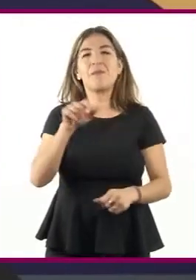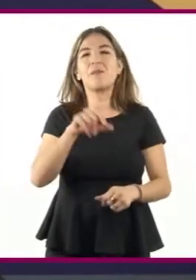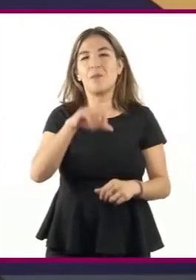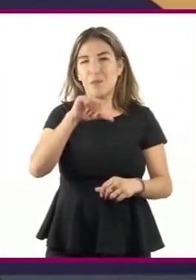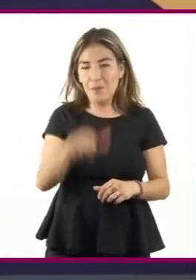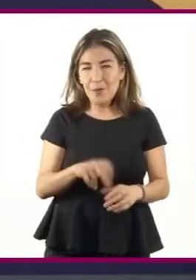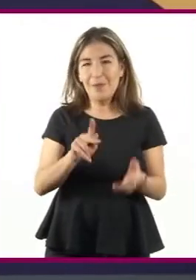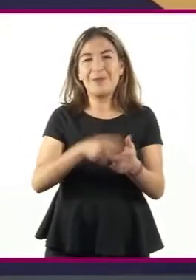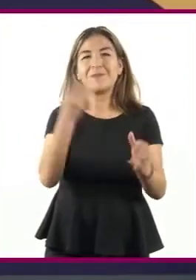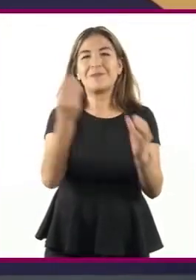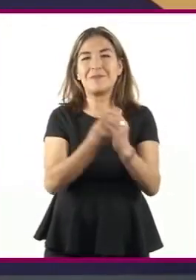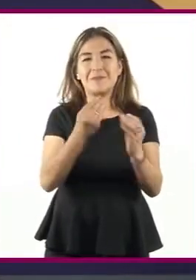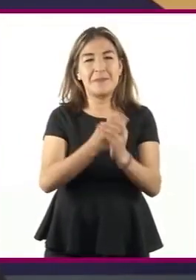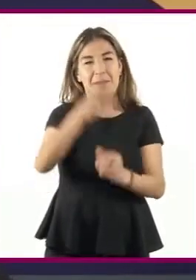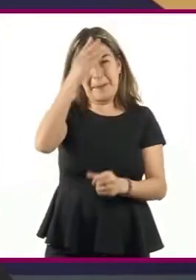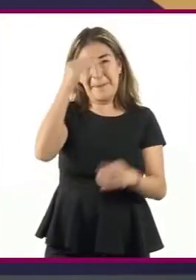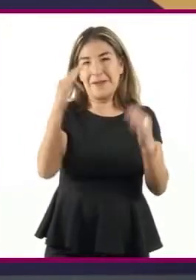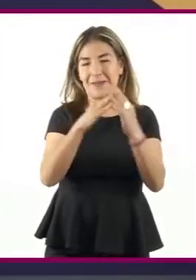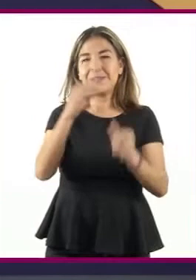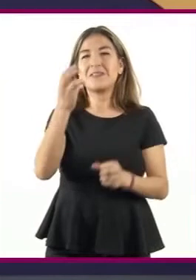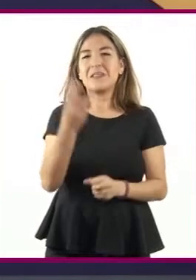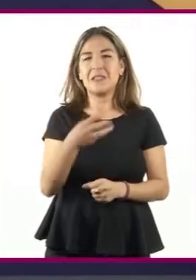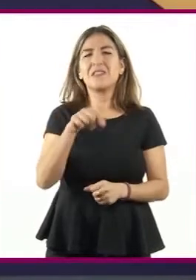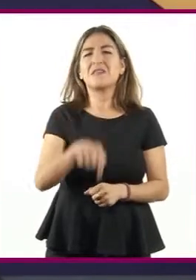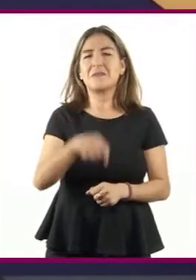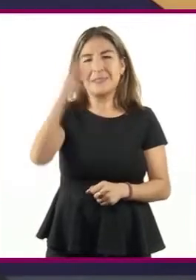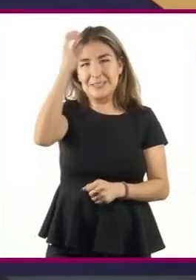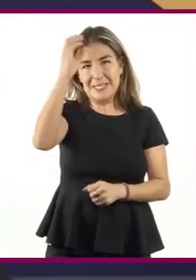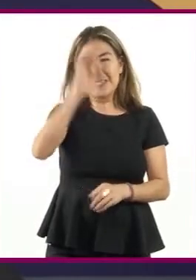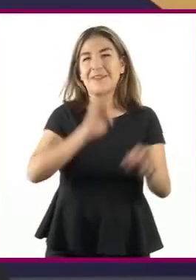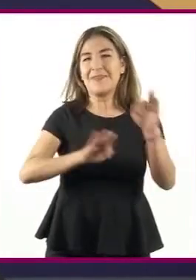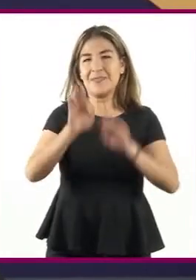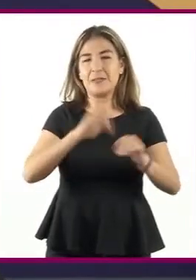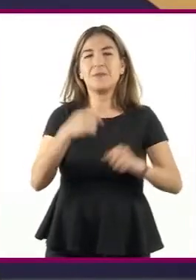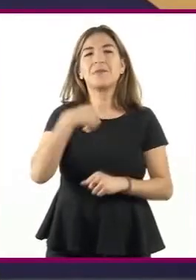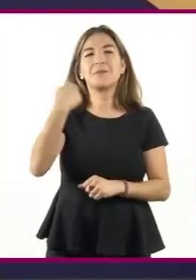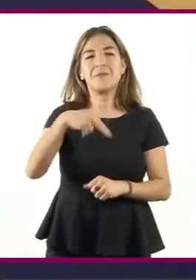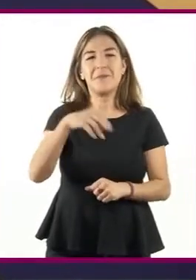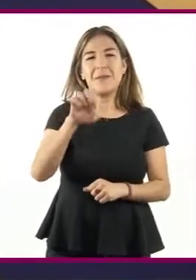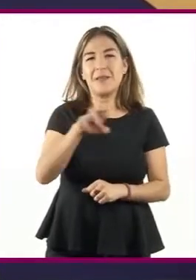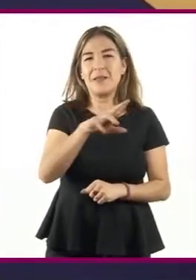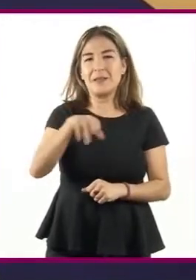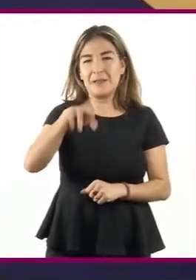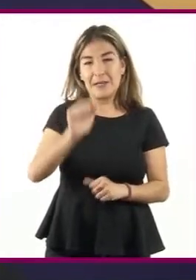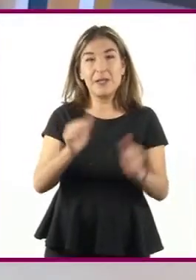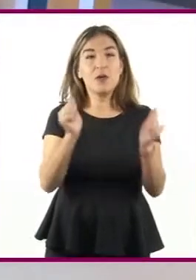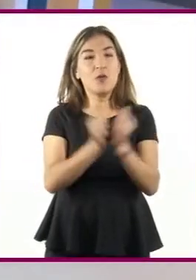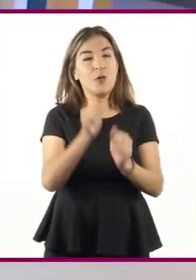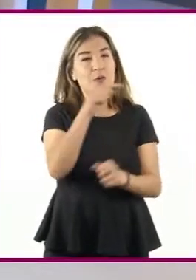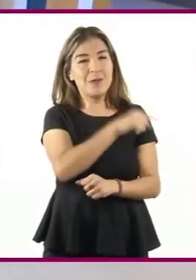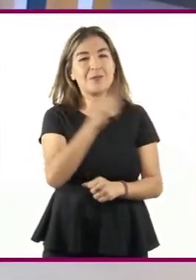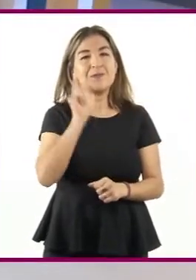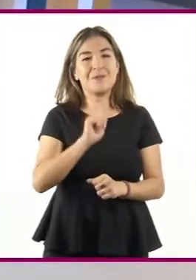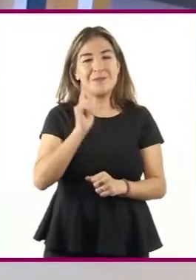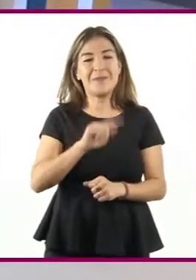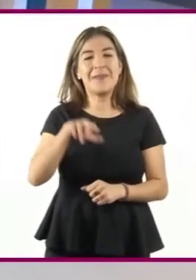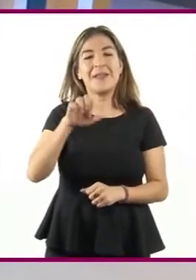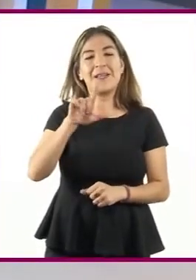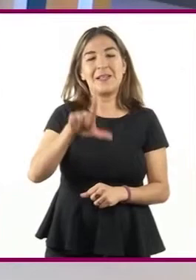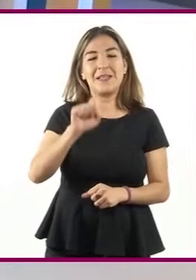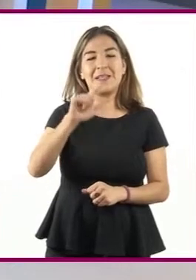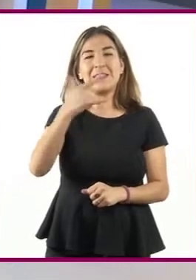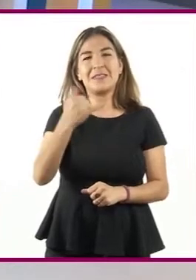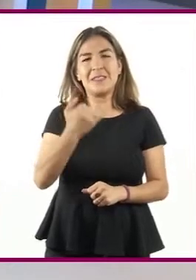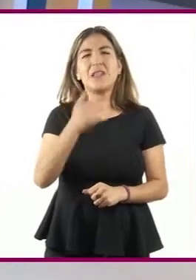en Casa 3 en la asignatura de Ciencias Física. Mi nombre es Enrique Rodal y junto a Leslie Mendívil vamos a reflexionar sobre